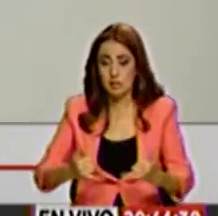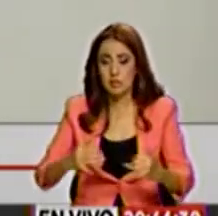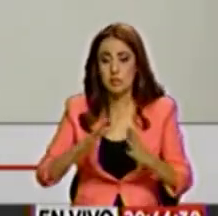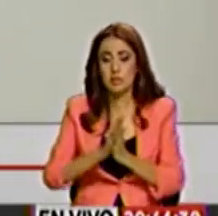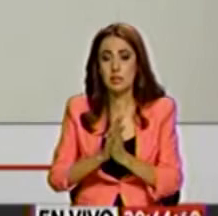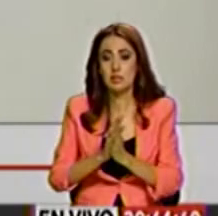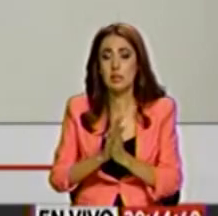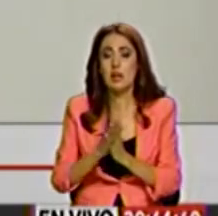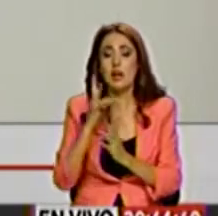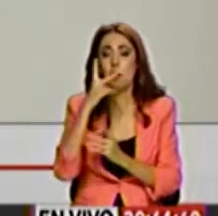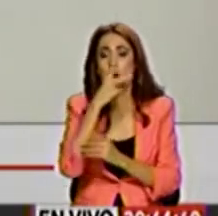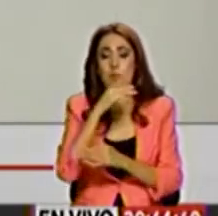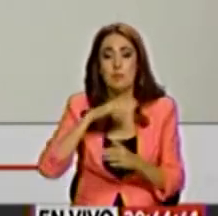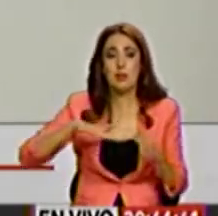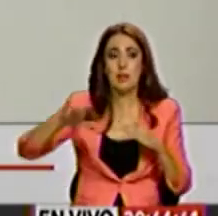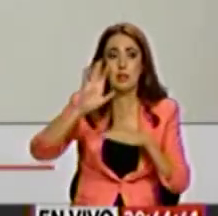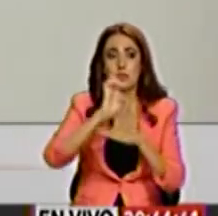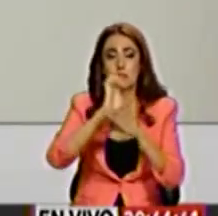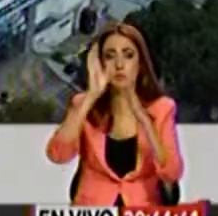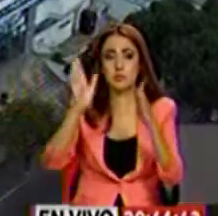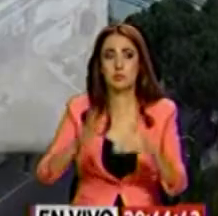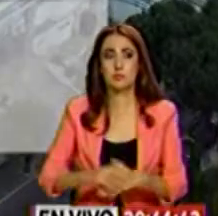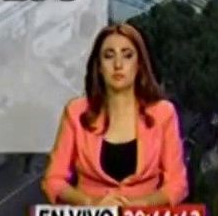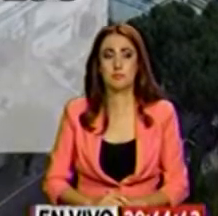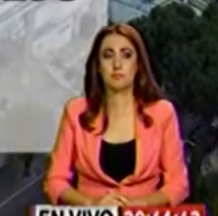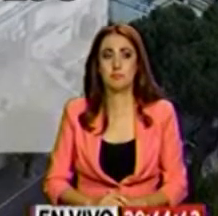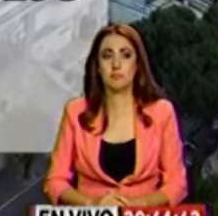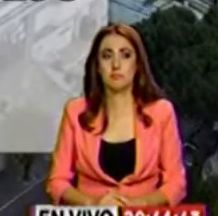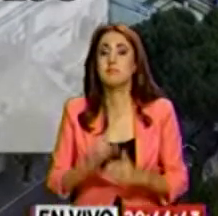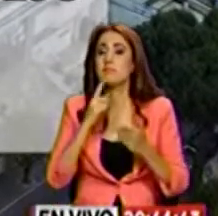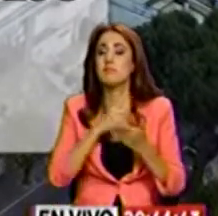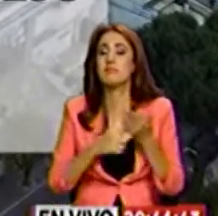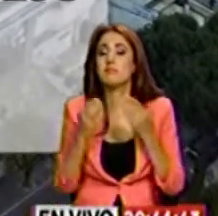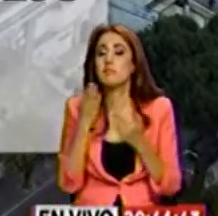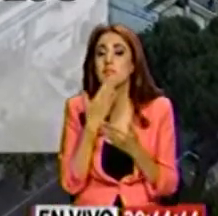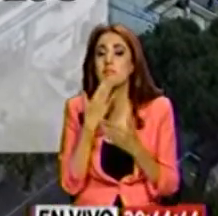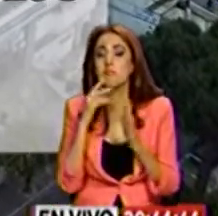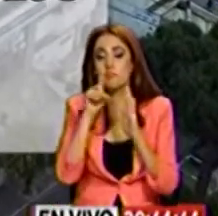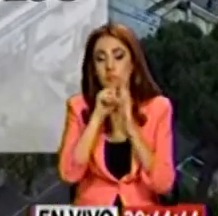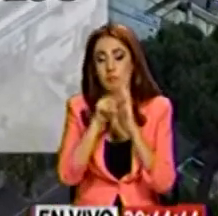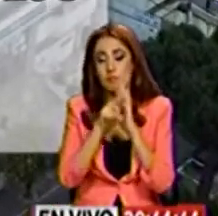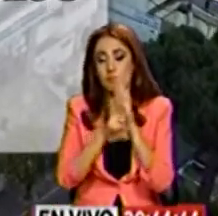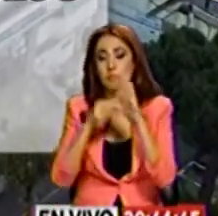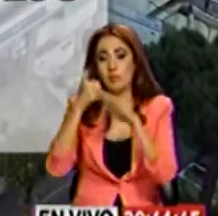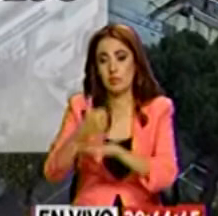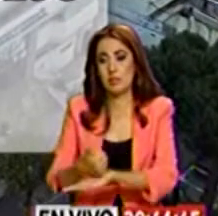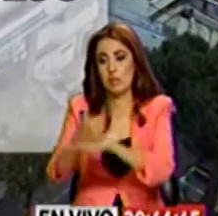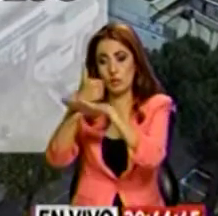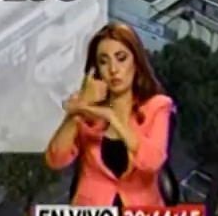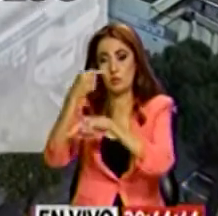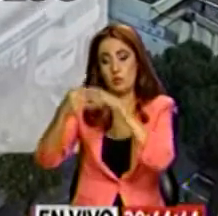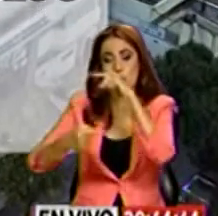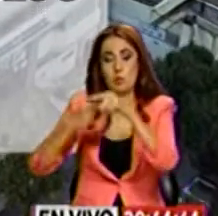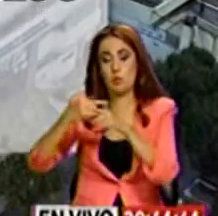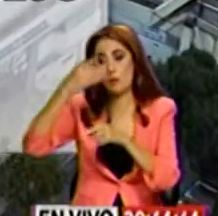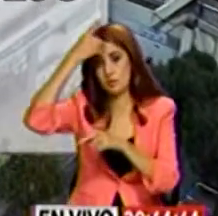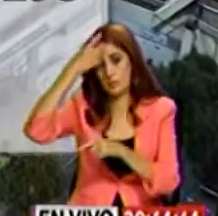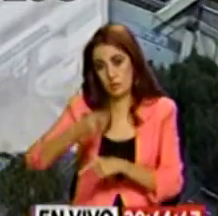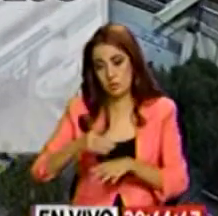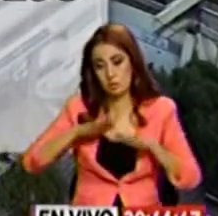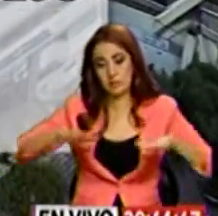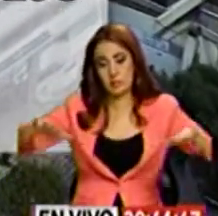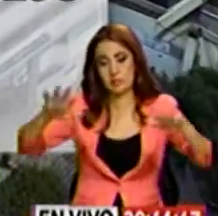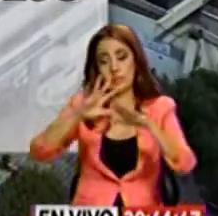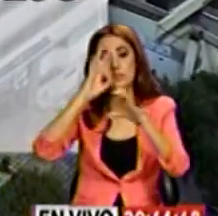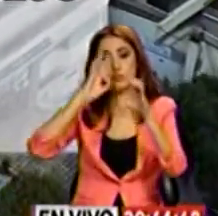tan mentirosa al pueblo ecuatoriano. ¿Qué parámetros aplicará para nombrar a las autoridades que deben ser designadas por el